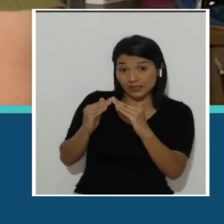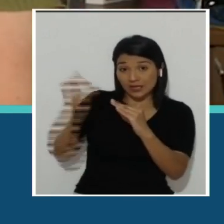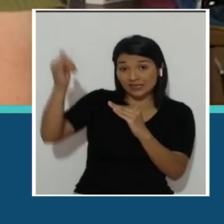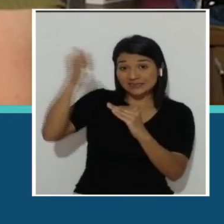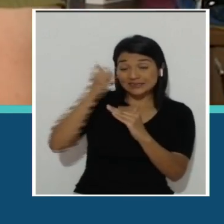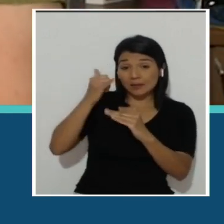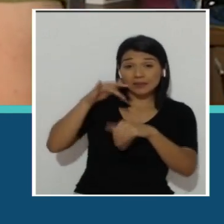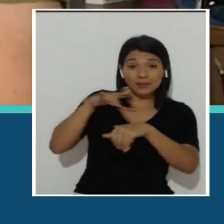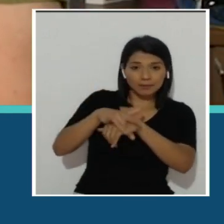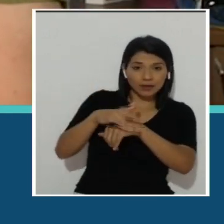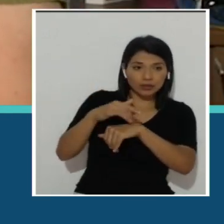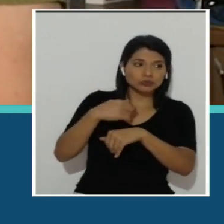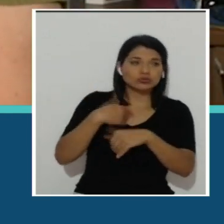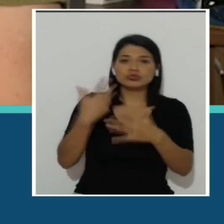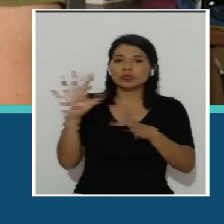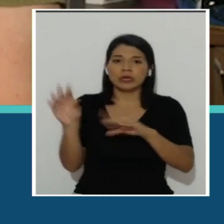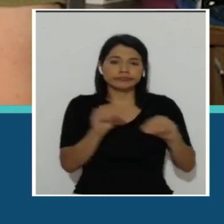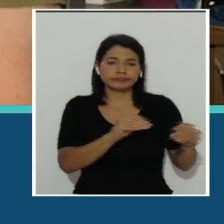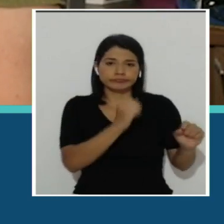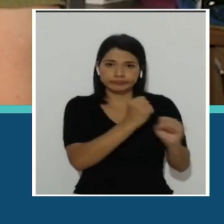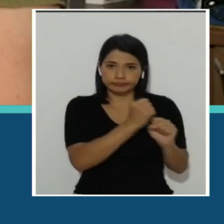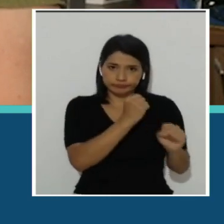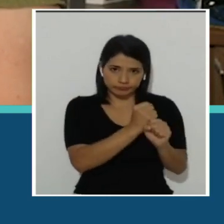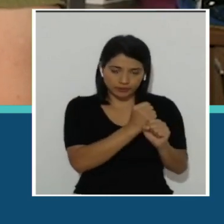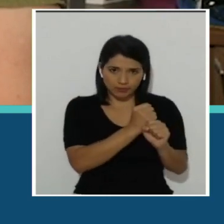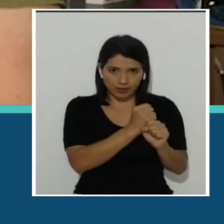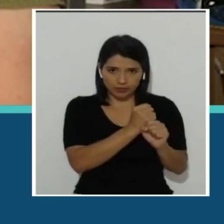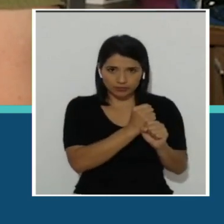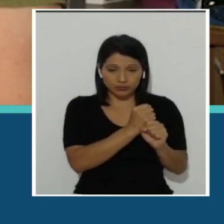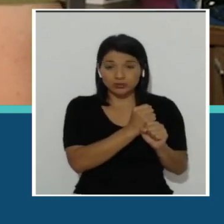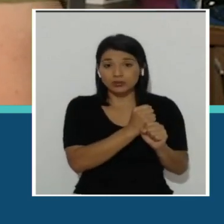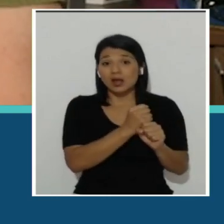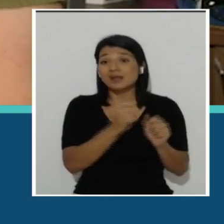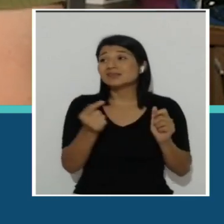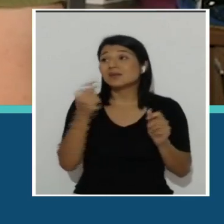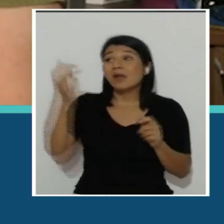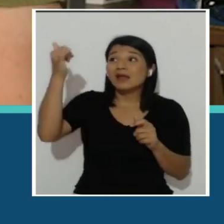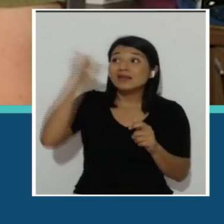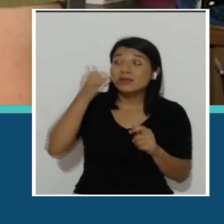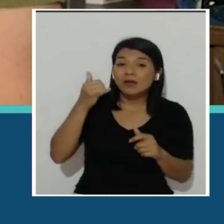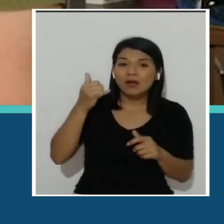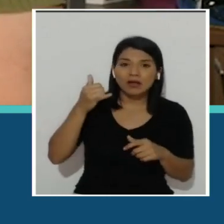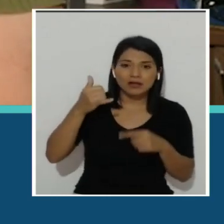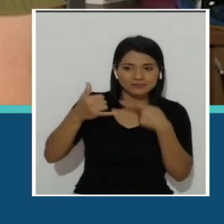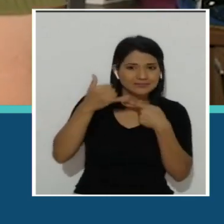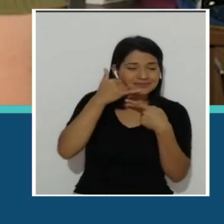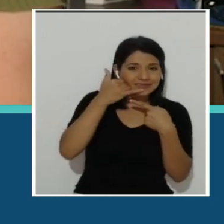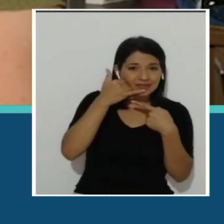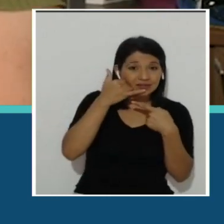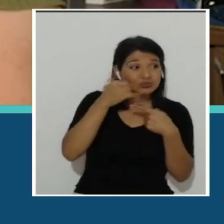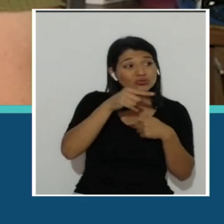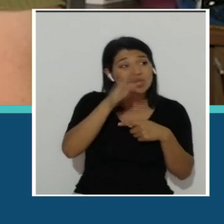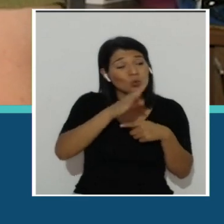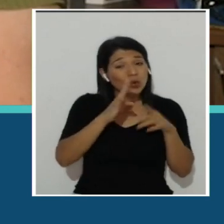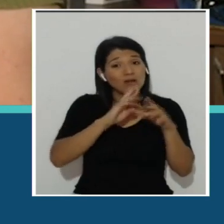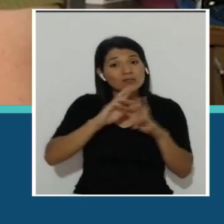trabajo. Entonces siempre es un problema. Es que la llamamos al celular, pero nunca contesta. Aquí no hay